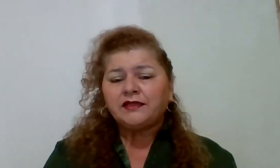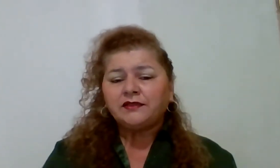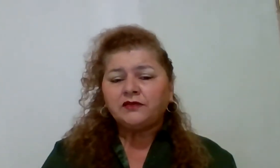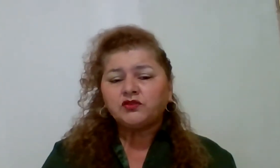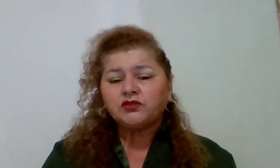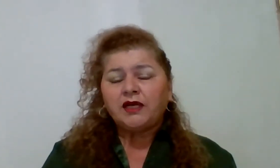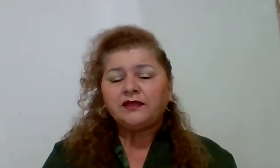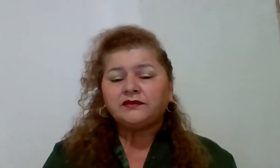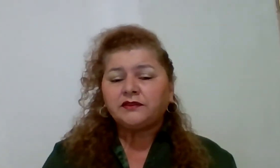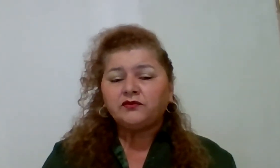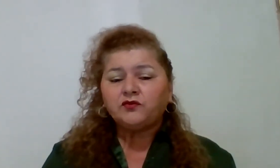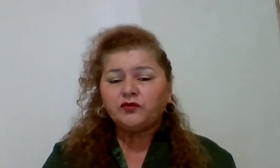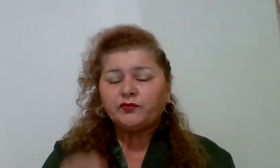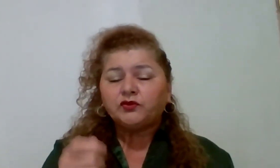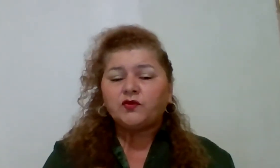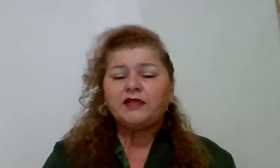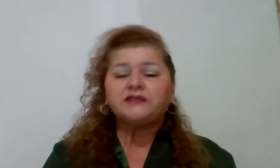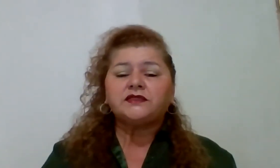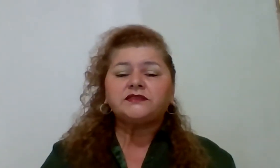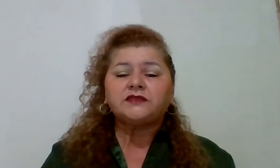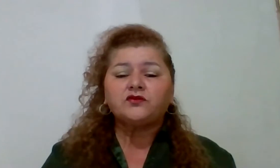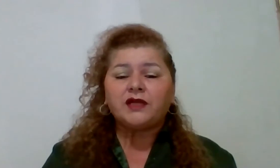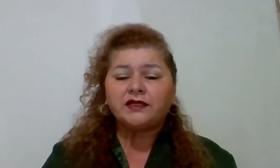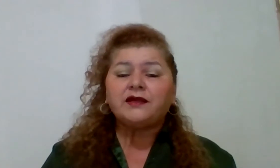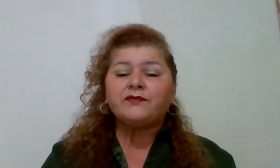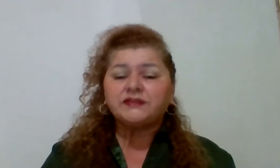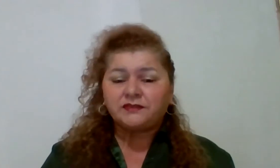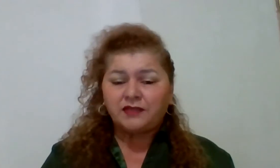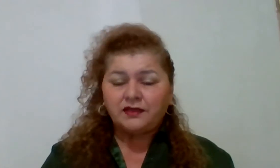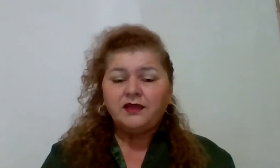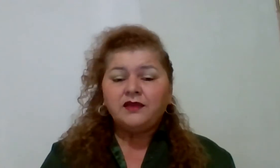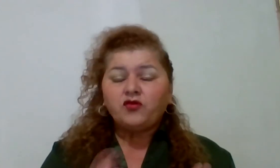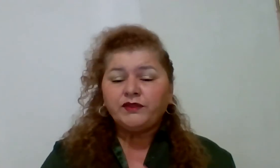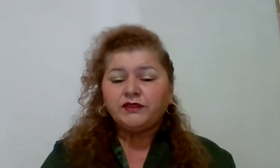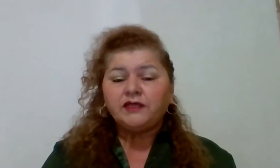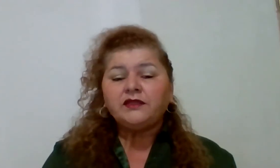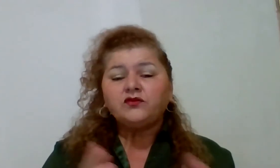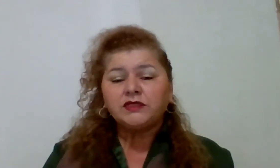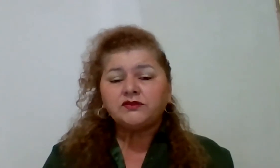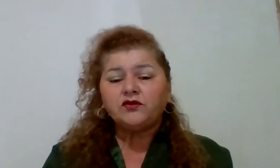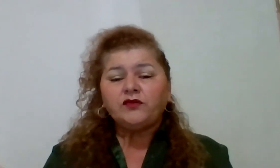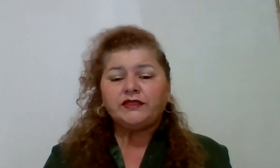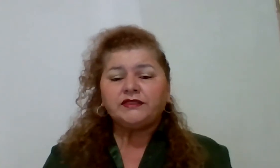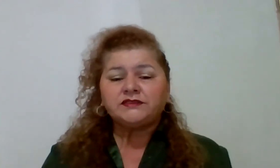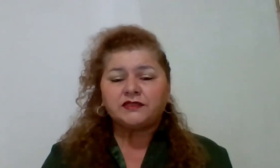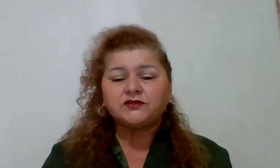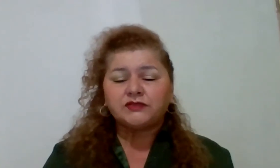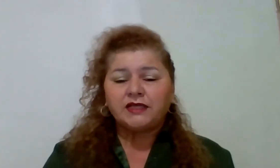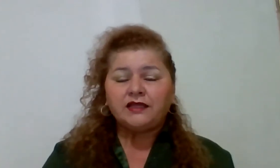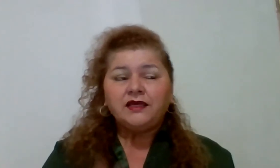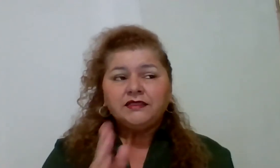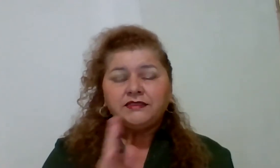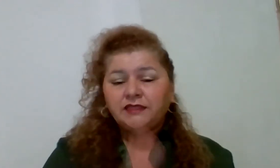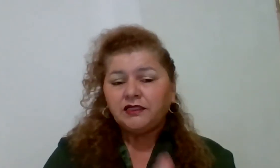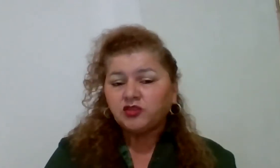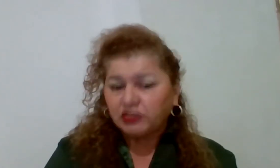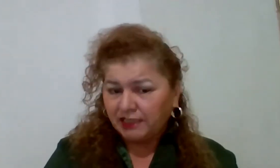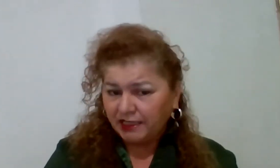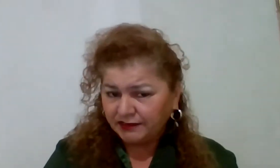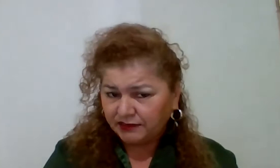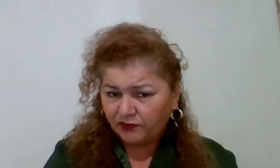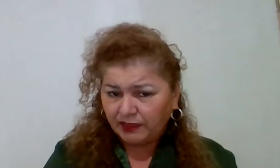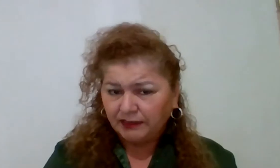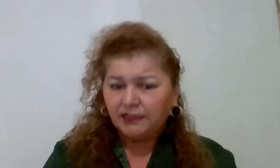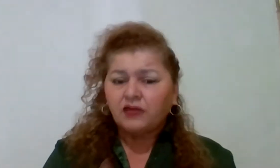muy alarde a dos adjetivos muy puntuales, que es educar y capacitar. Comité de Educación y Bienestar Social. Si la